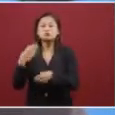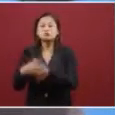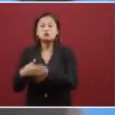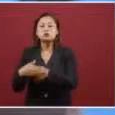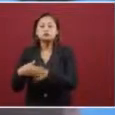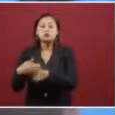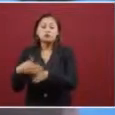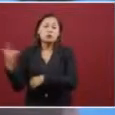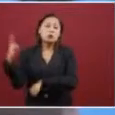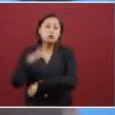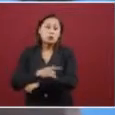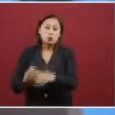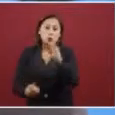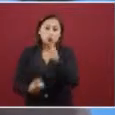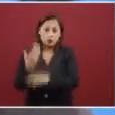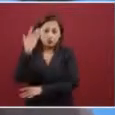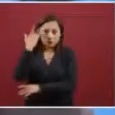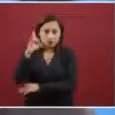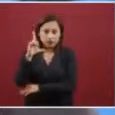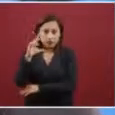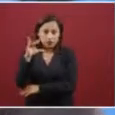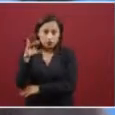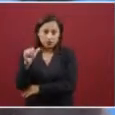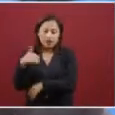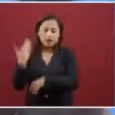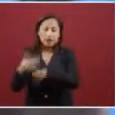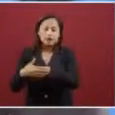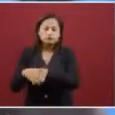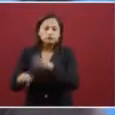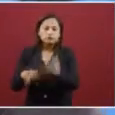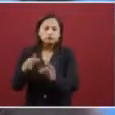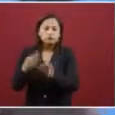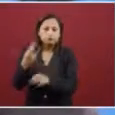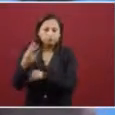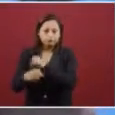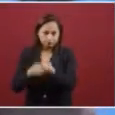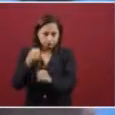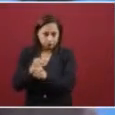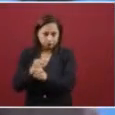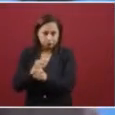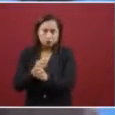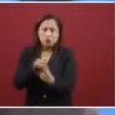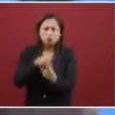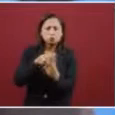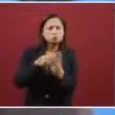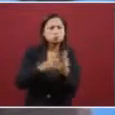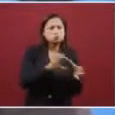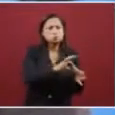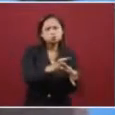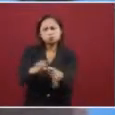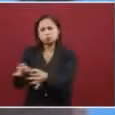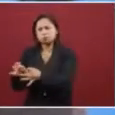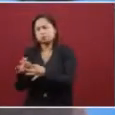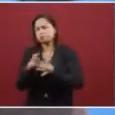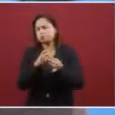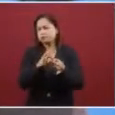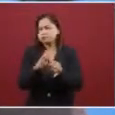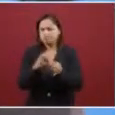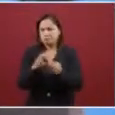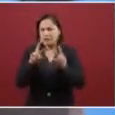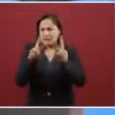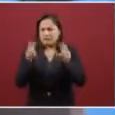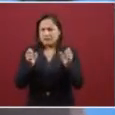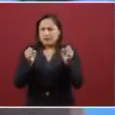del aeropuerto santa lucia no habrá ningún problema de seguridad está perfectamente estudiado el tema